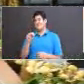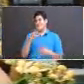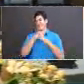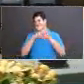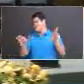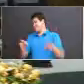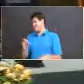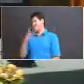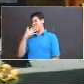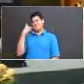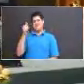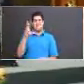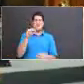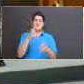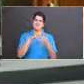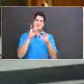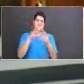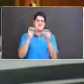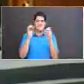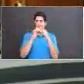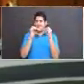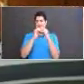es muy mal pensado.